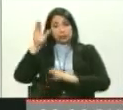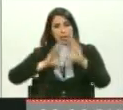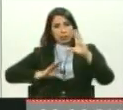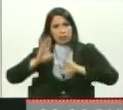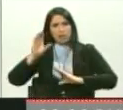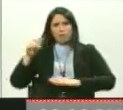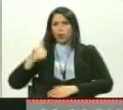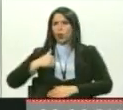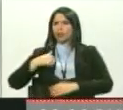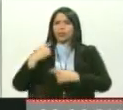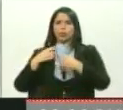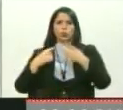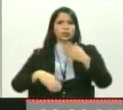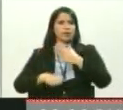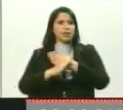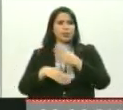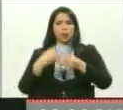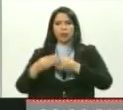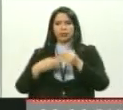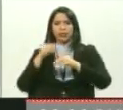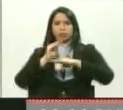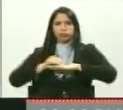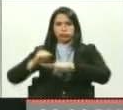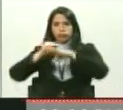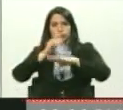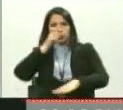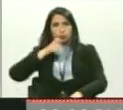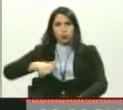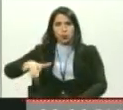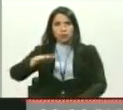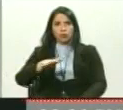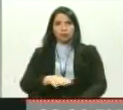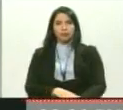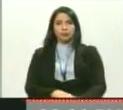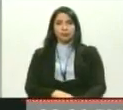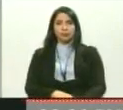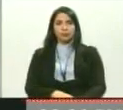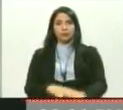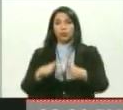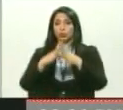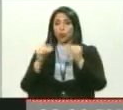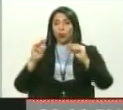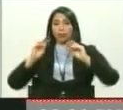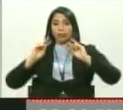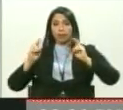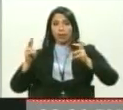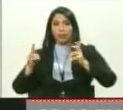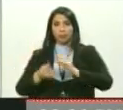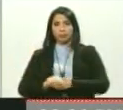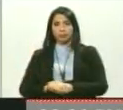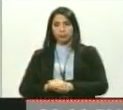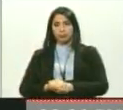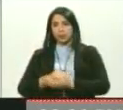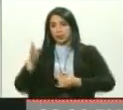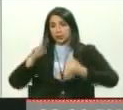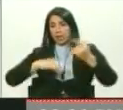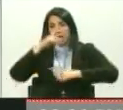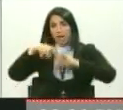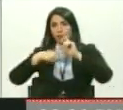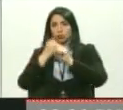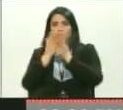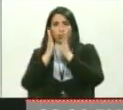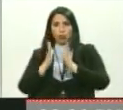Cualquier cosa que vayamos a hacer la consultamos con el pueblo. ¿No? Todo el tema de la culminación del año escolar